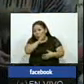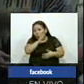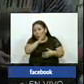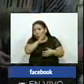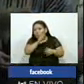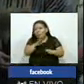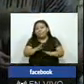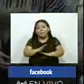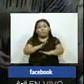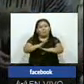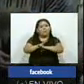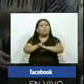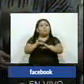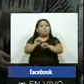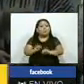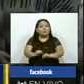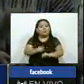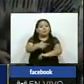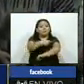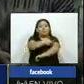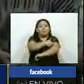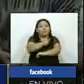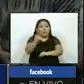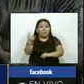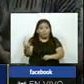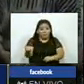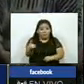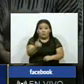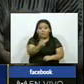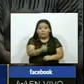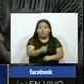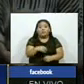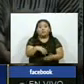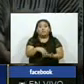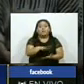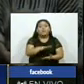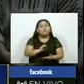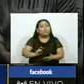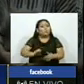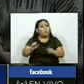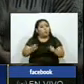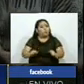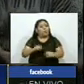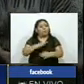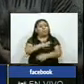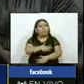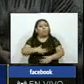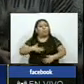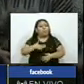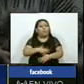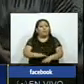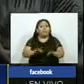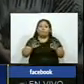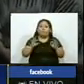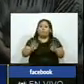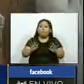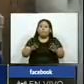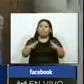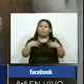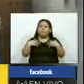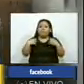completamente inmunoprevenibles y que la población salvadoreña pues cada día goce más de mejores índices de